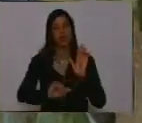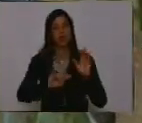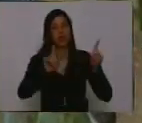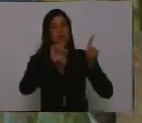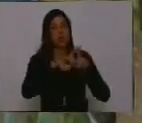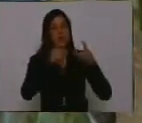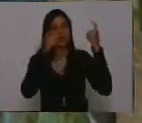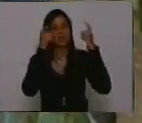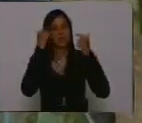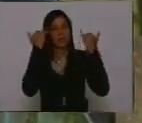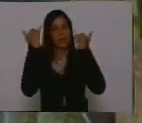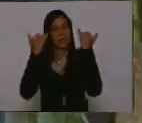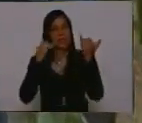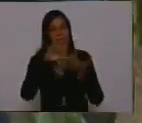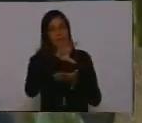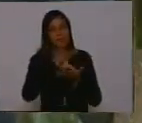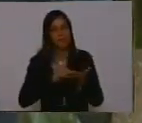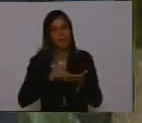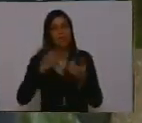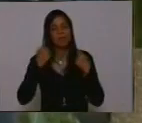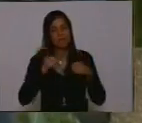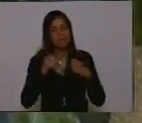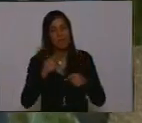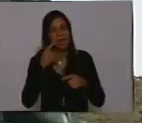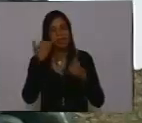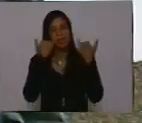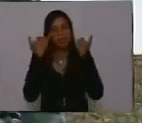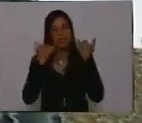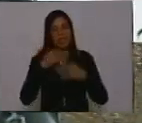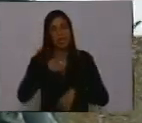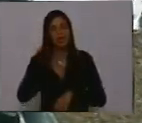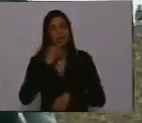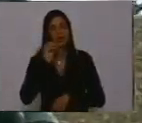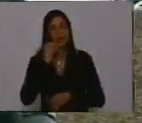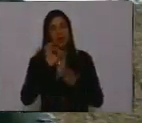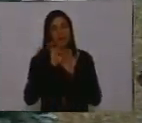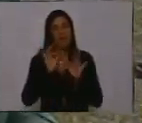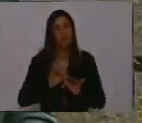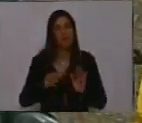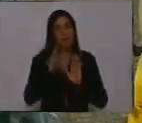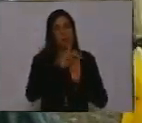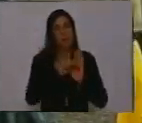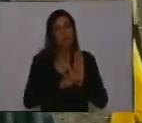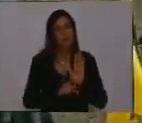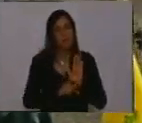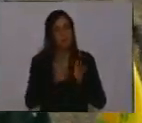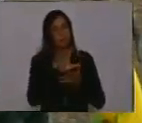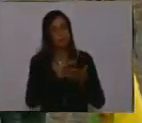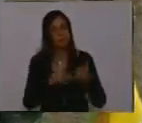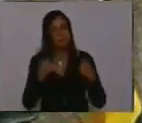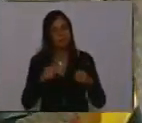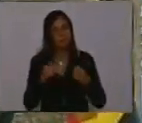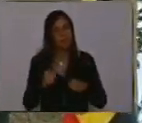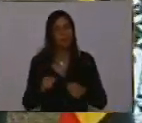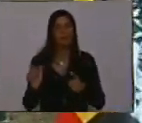que se parezca a nosotros, que se parezca a nuestras ideas, que se parezca a nuestros principios. Vamos a hacerla